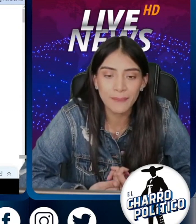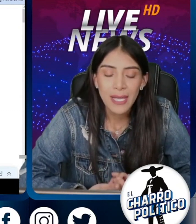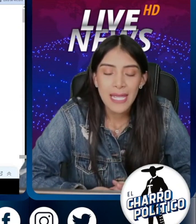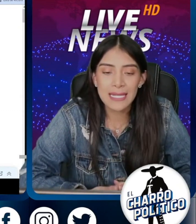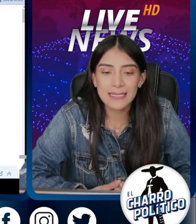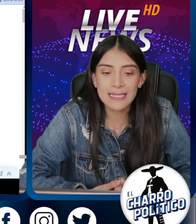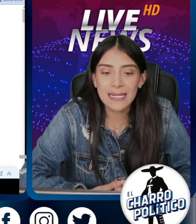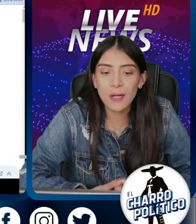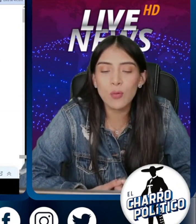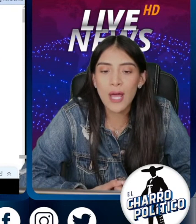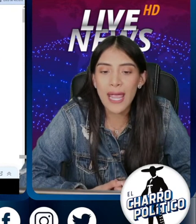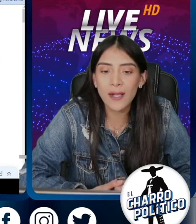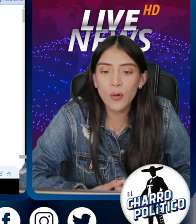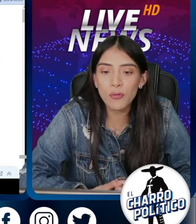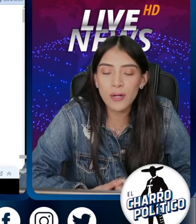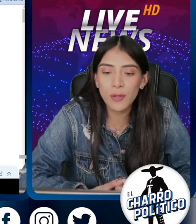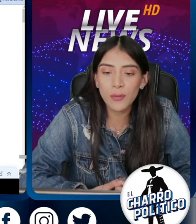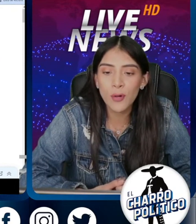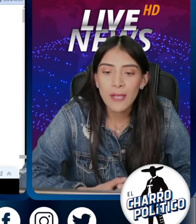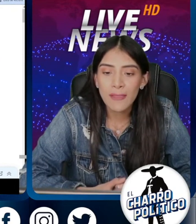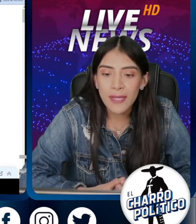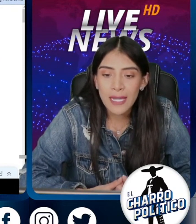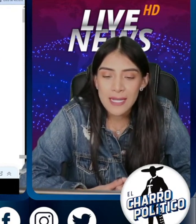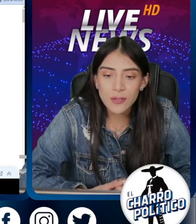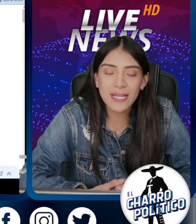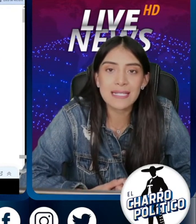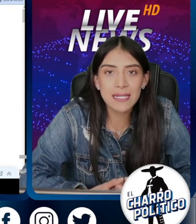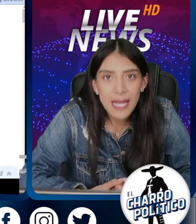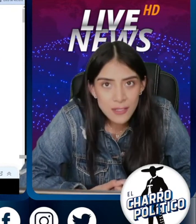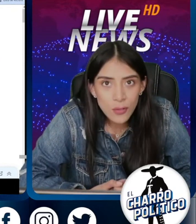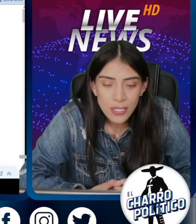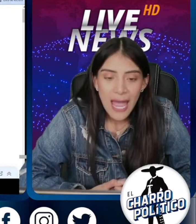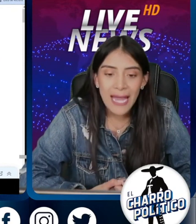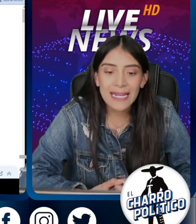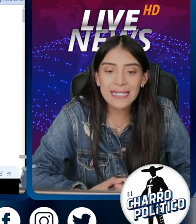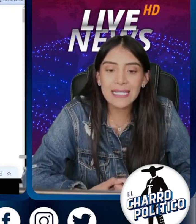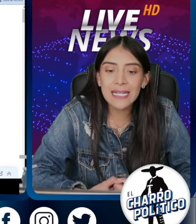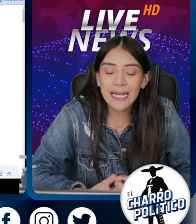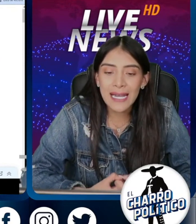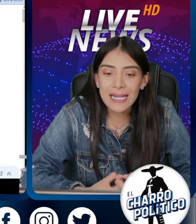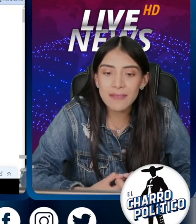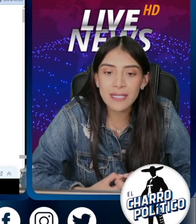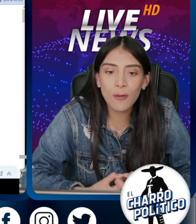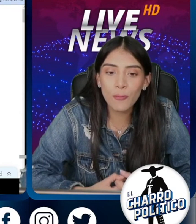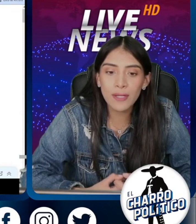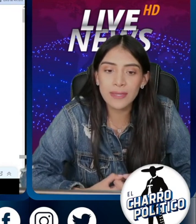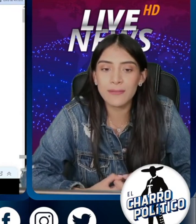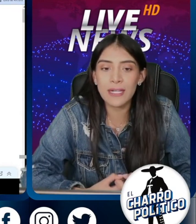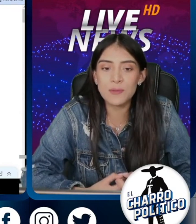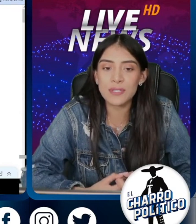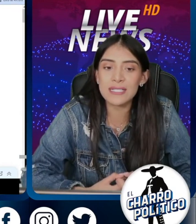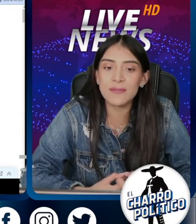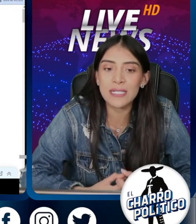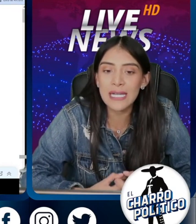que se inaugura, en contra, bueno, de estos cacicazgos. Aquel que diga que la gente está contenta y